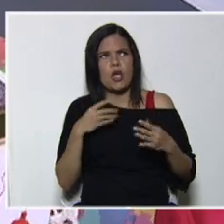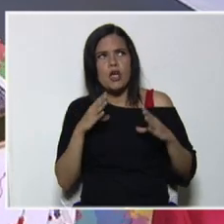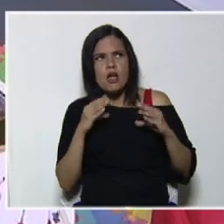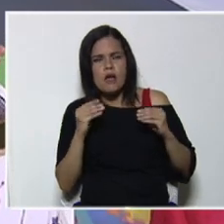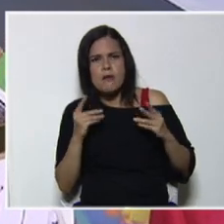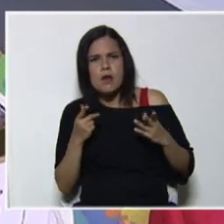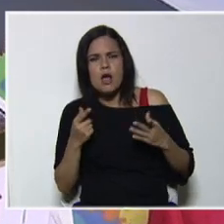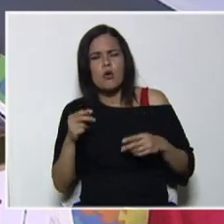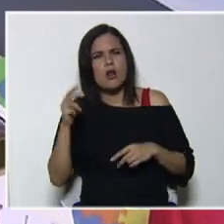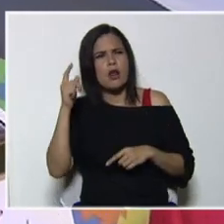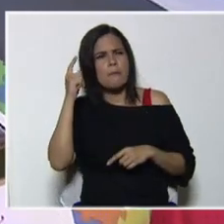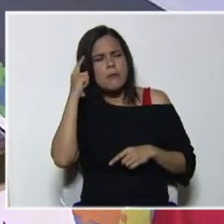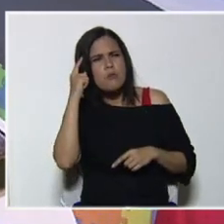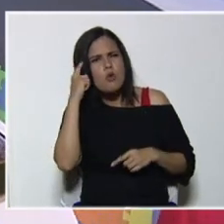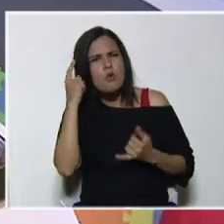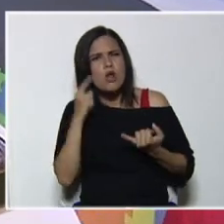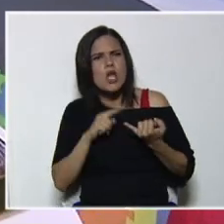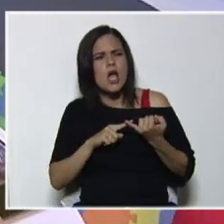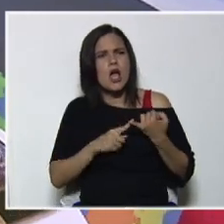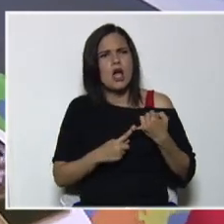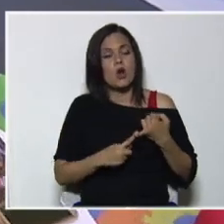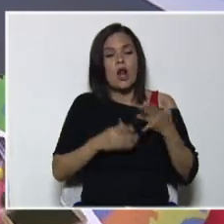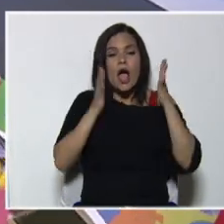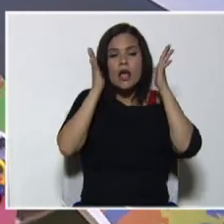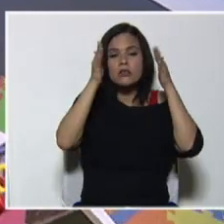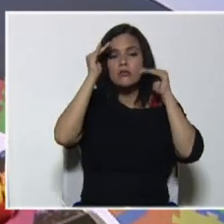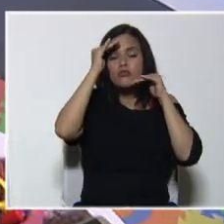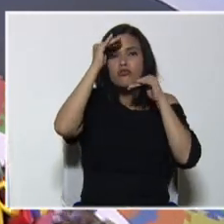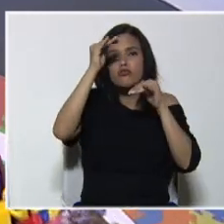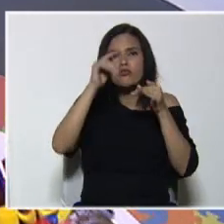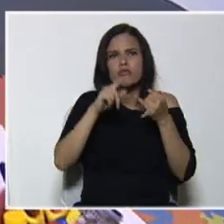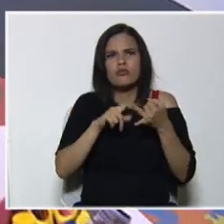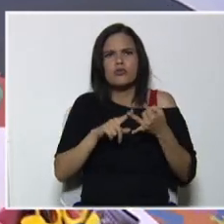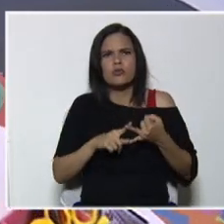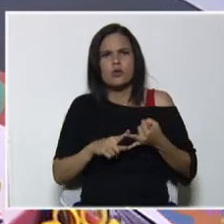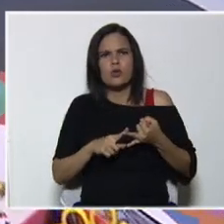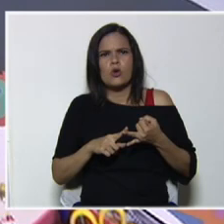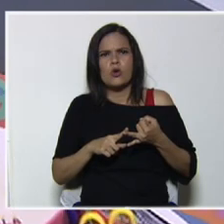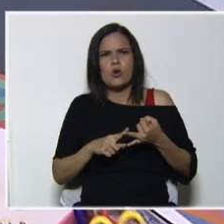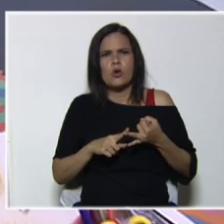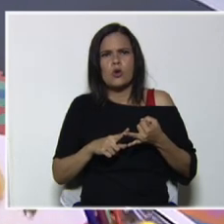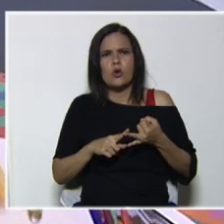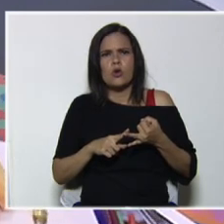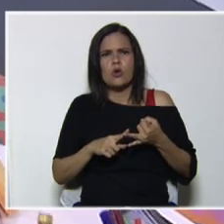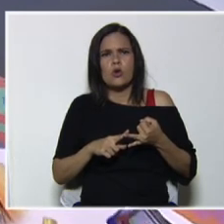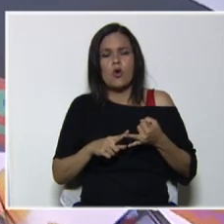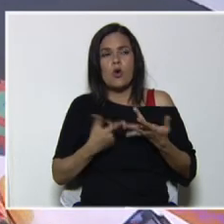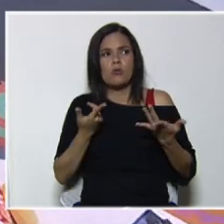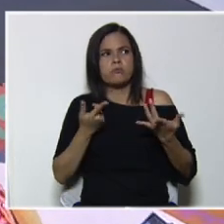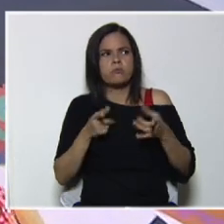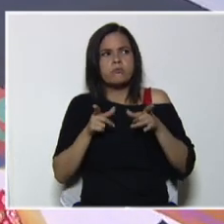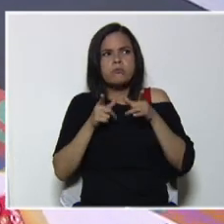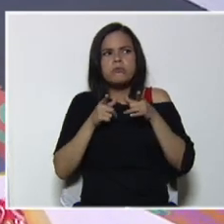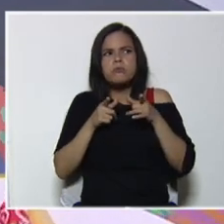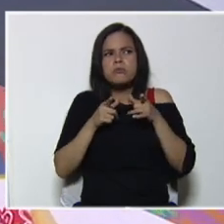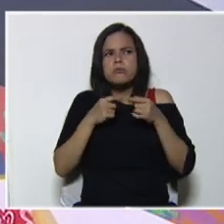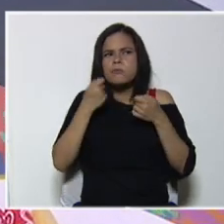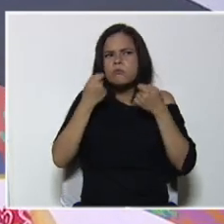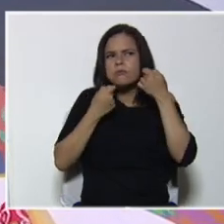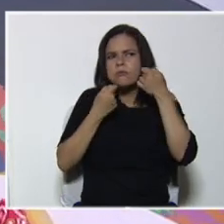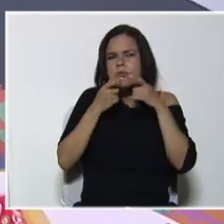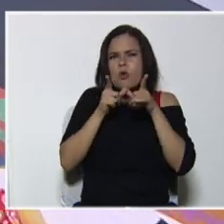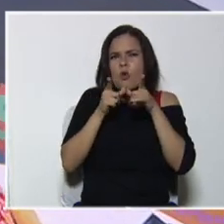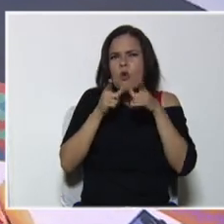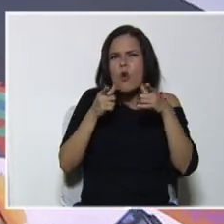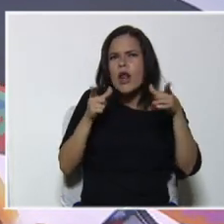la memoria, con la atención, con la expresión oral, responder ante preguntas y